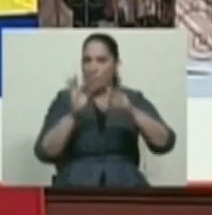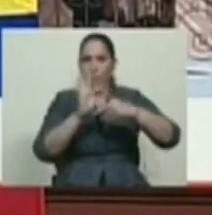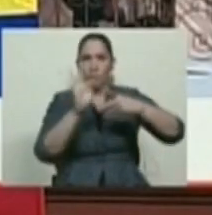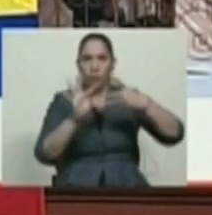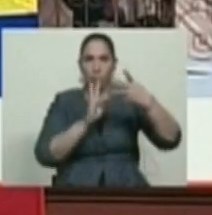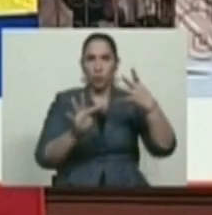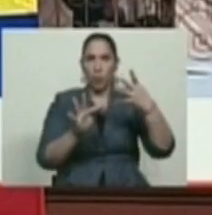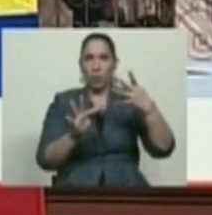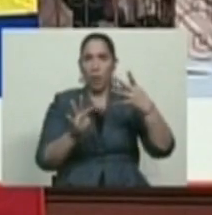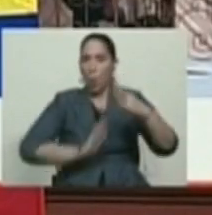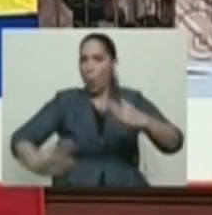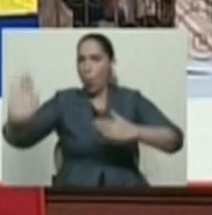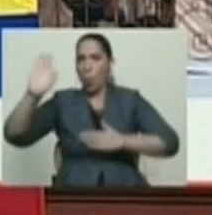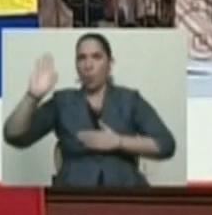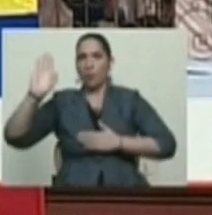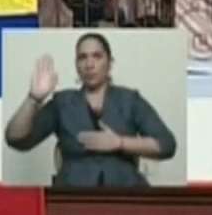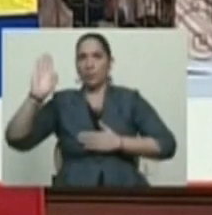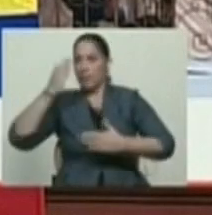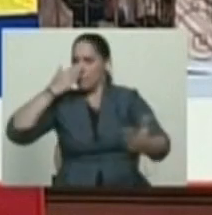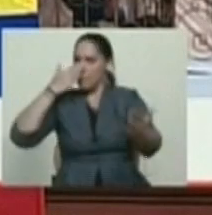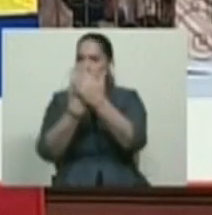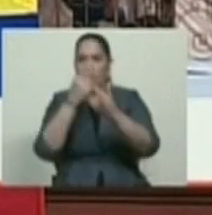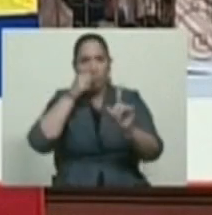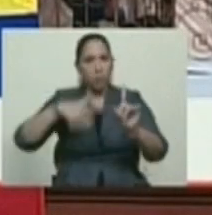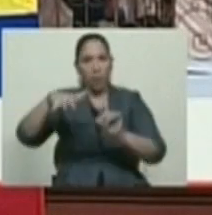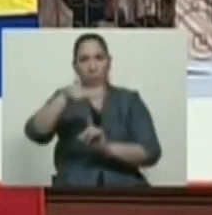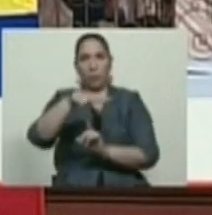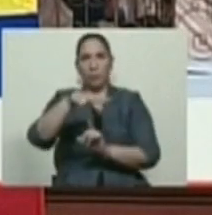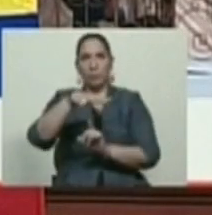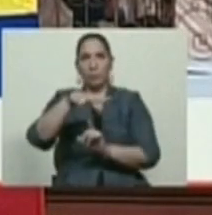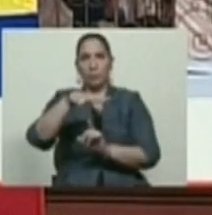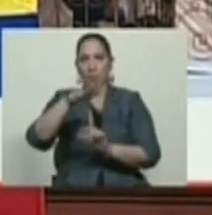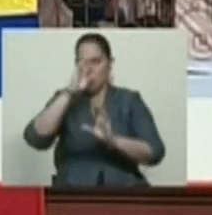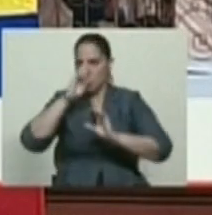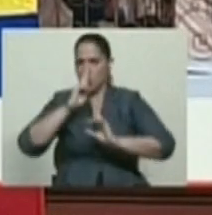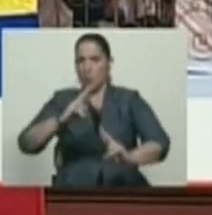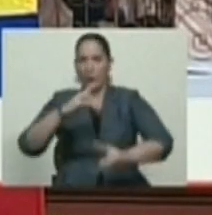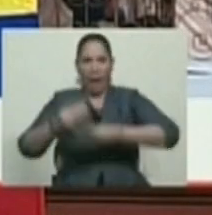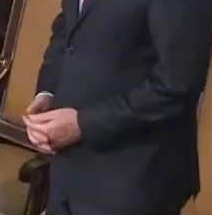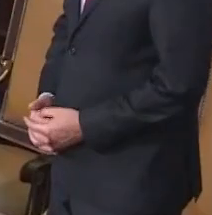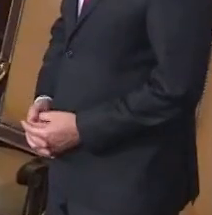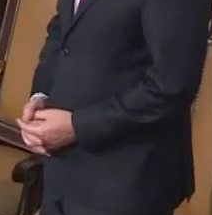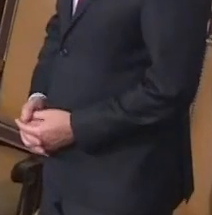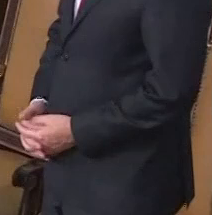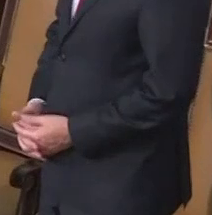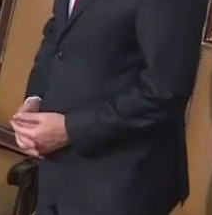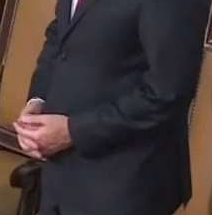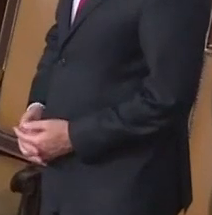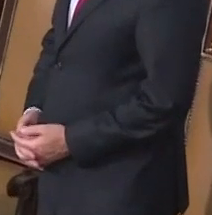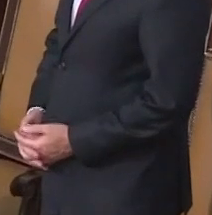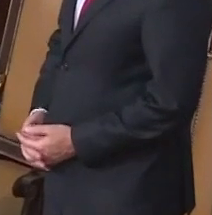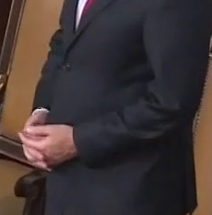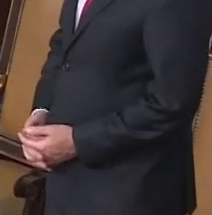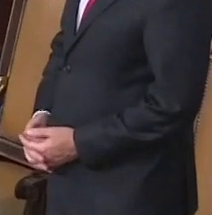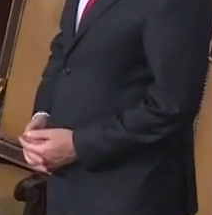el caso de colombia el caso de brasil en caso de panamá es decir los países vecinos en venezuela porque obligaría a un éxodo aún mayor